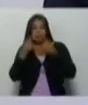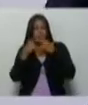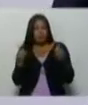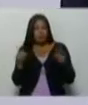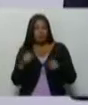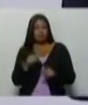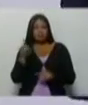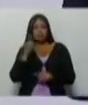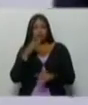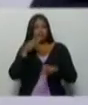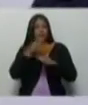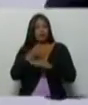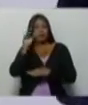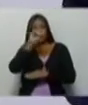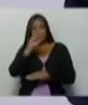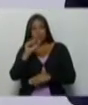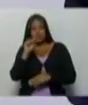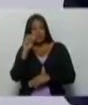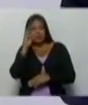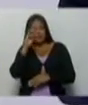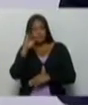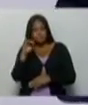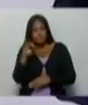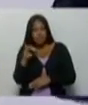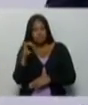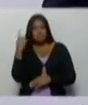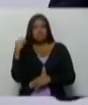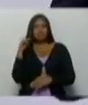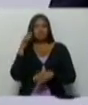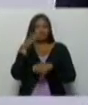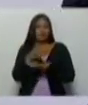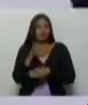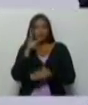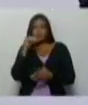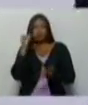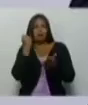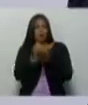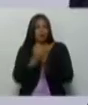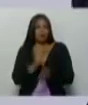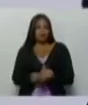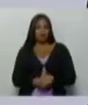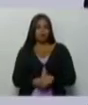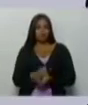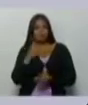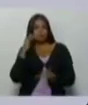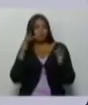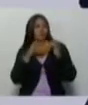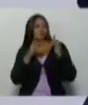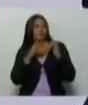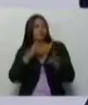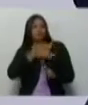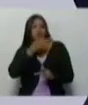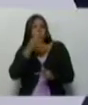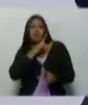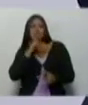usted no vaya al SAPI, que es el Servicio Autónomo de la Propiedad Intelectual, no tiene la marca. Puede tener en una red social